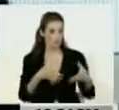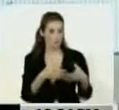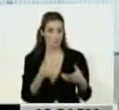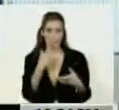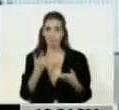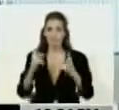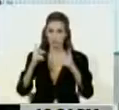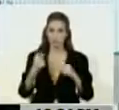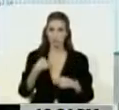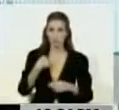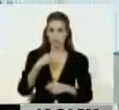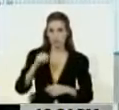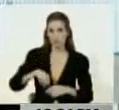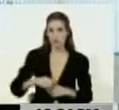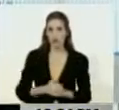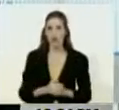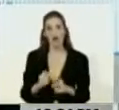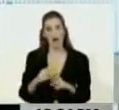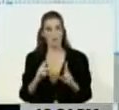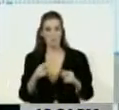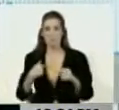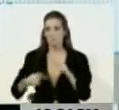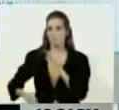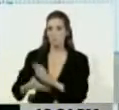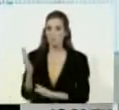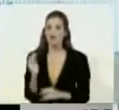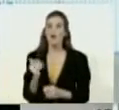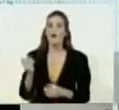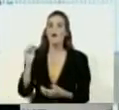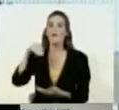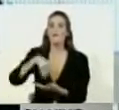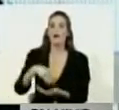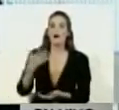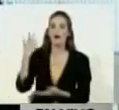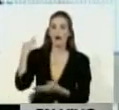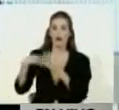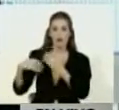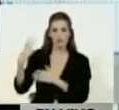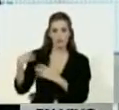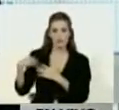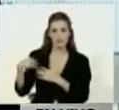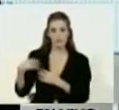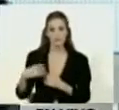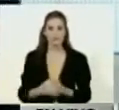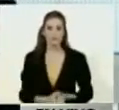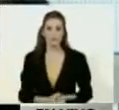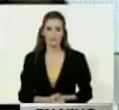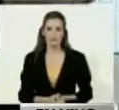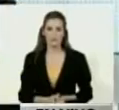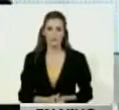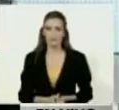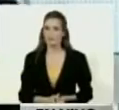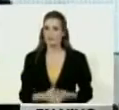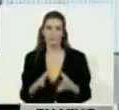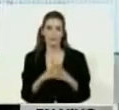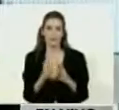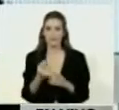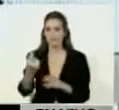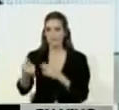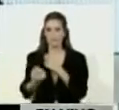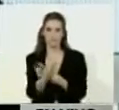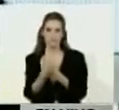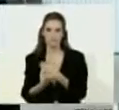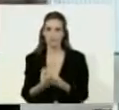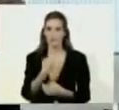fui a Maracay, estaban en Maracay ya en esa época. Y por todas las instrucciones que yo